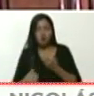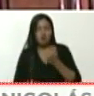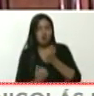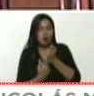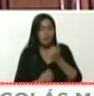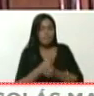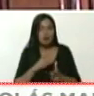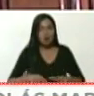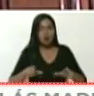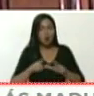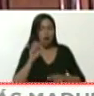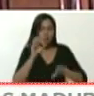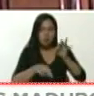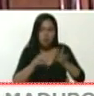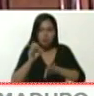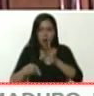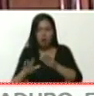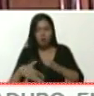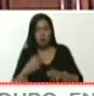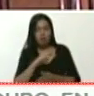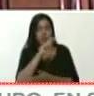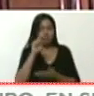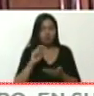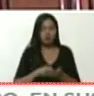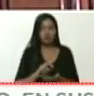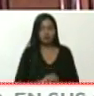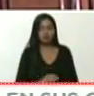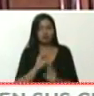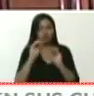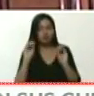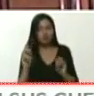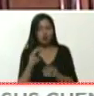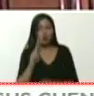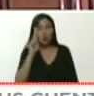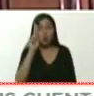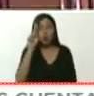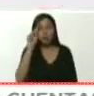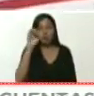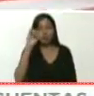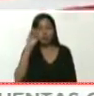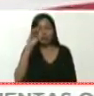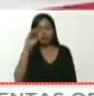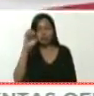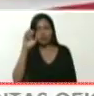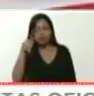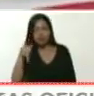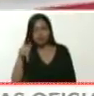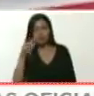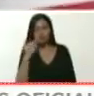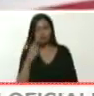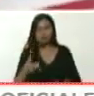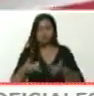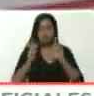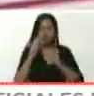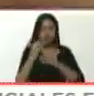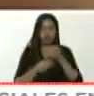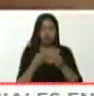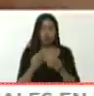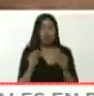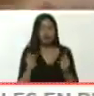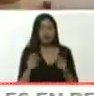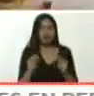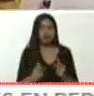del Sector Agroalimentario Nacional, llamada UTICETS. Proceder a su creación.